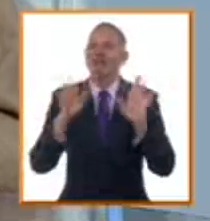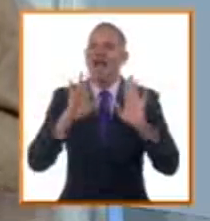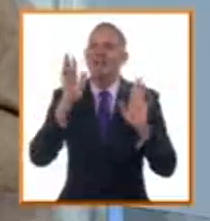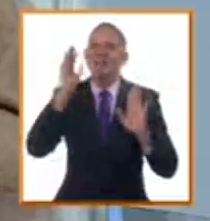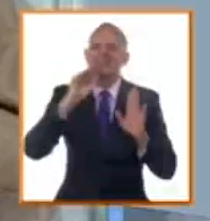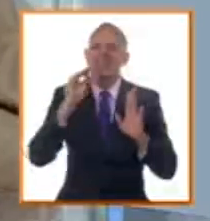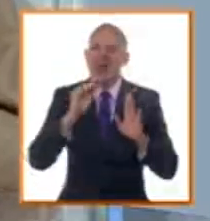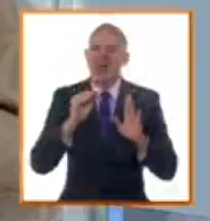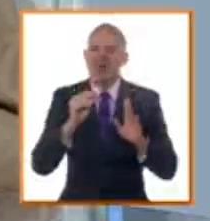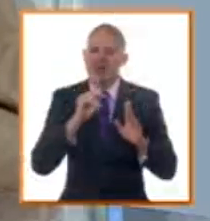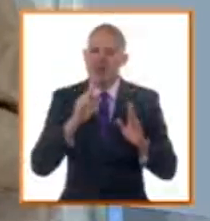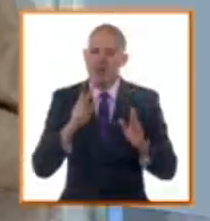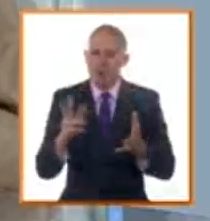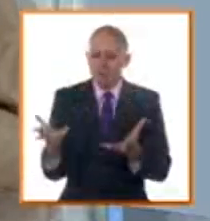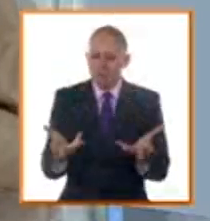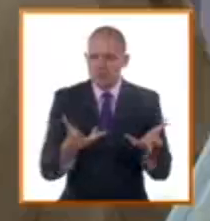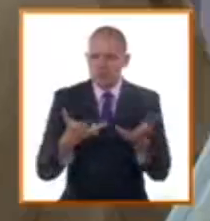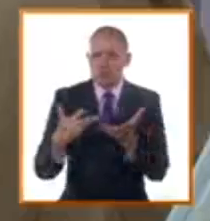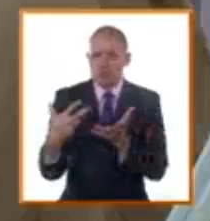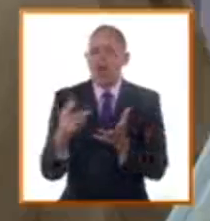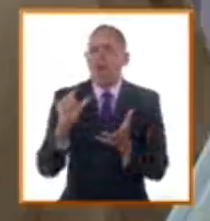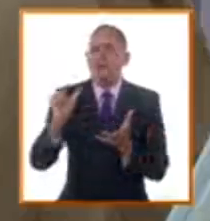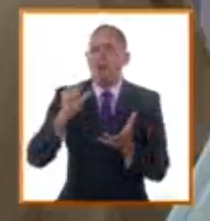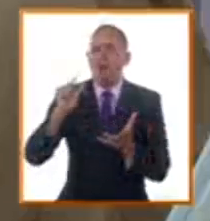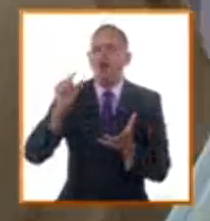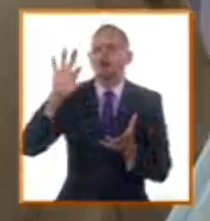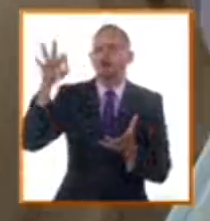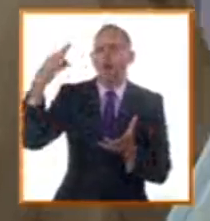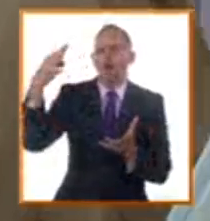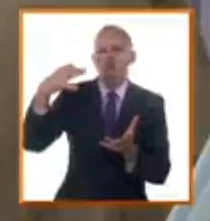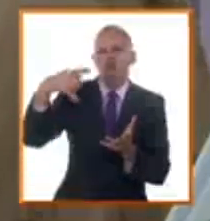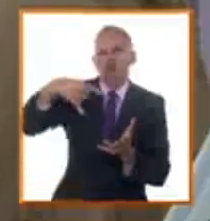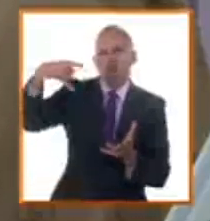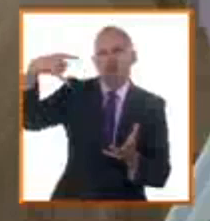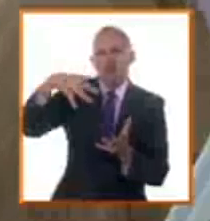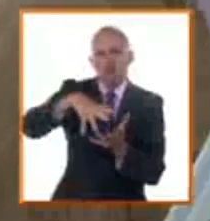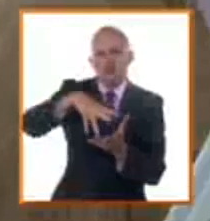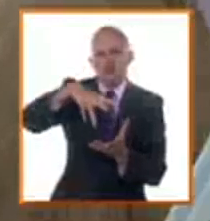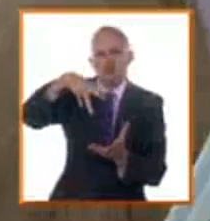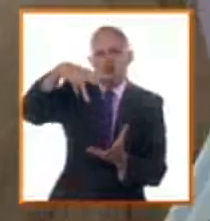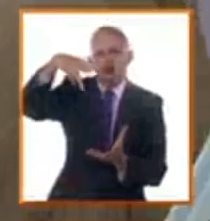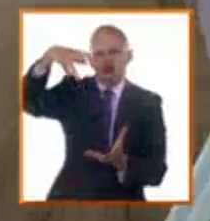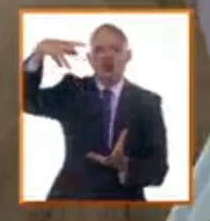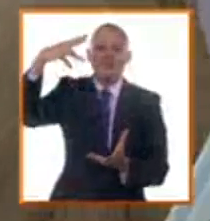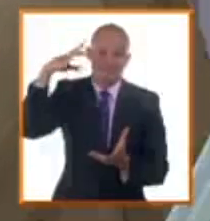recordar qué cosa es una vaguada. Yo siempre oigo de vaguada, sé que vienen los aguaceros, pero bueno, un poco explicar